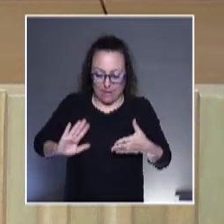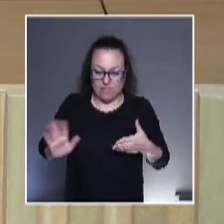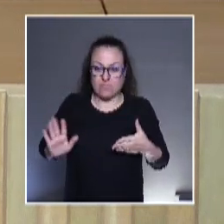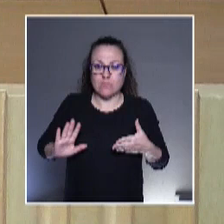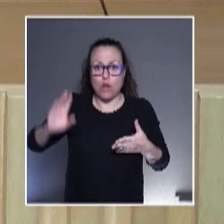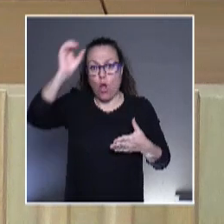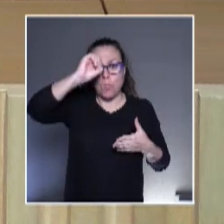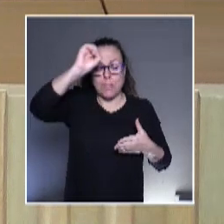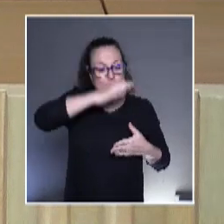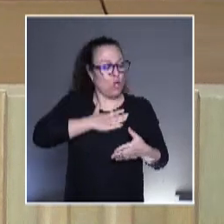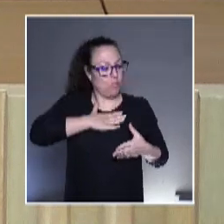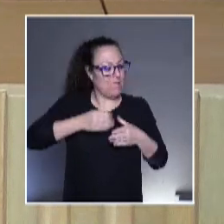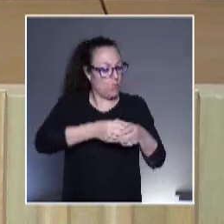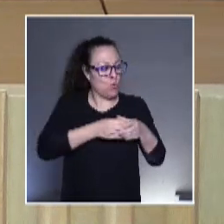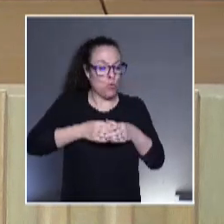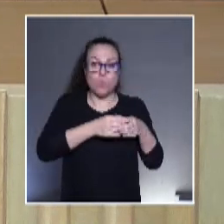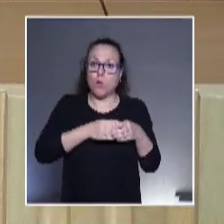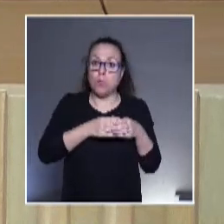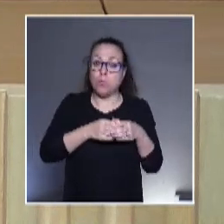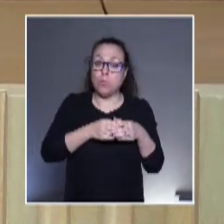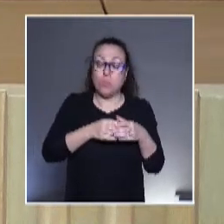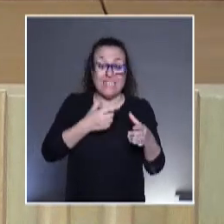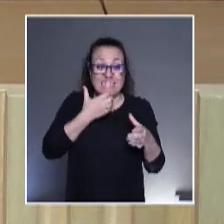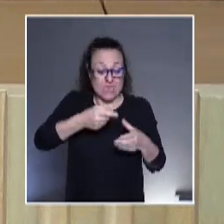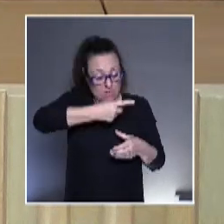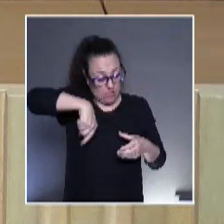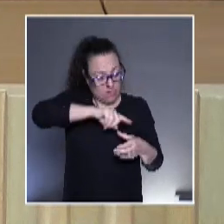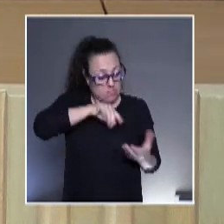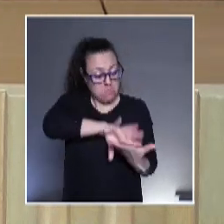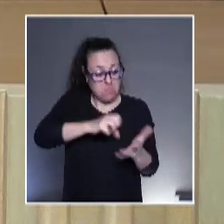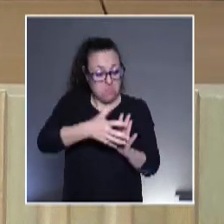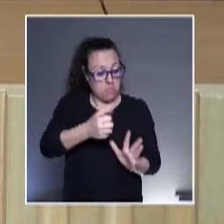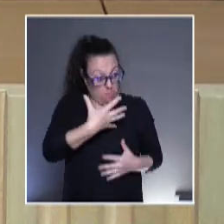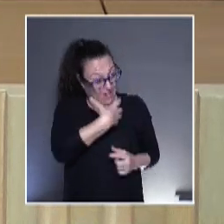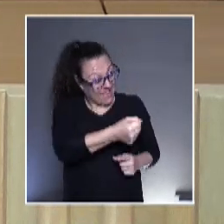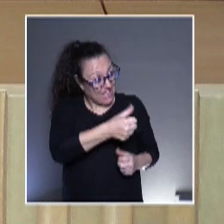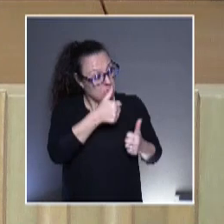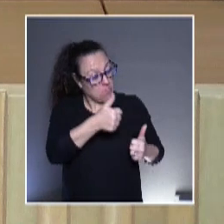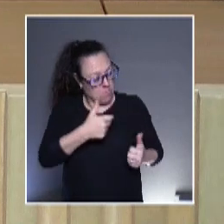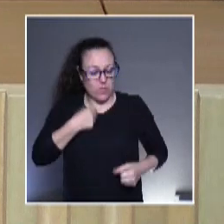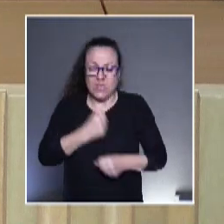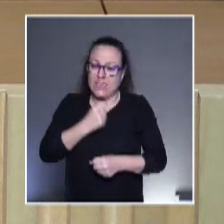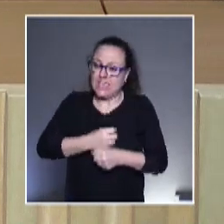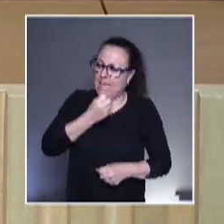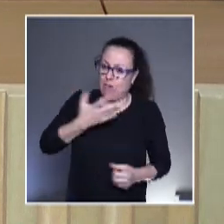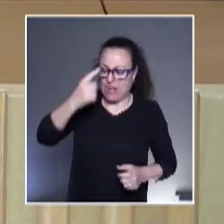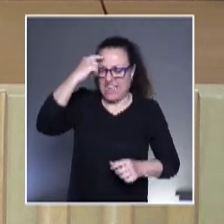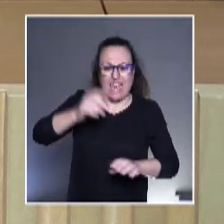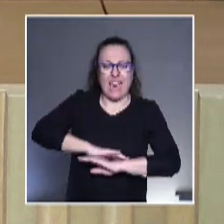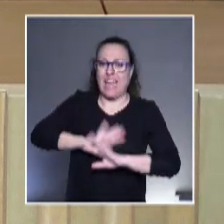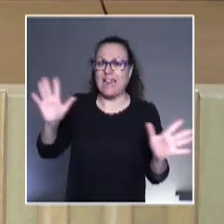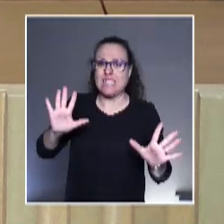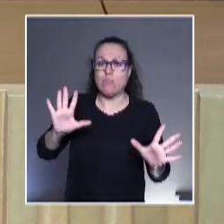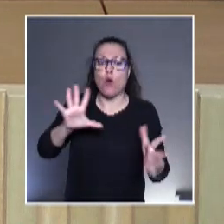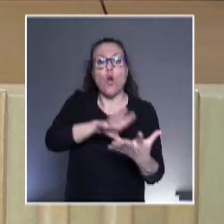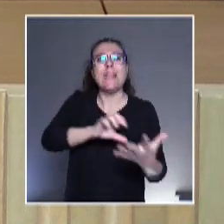la opinión de sus colegas si sus colegas lo entienden es que lo está haciendo bien si esto está clarísimo lo entiende